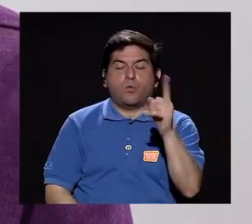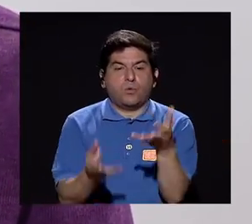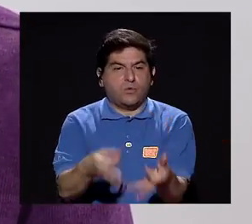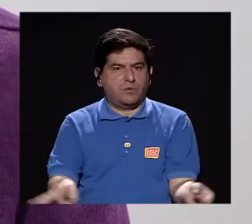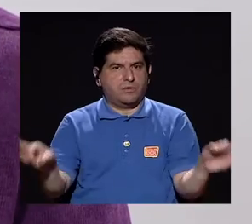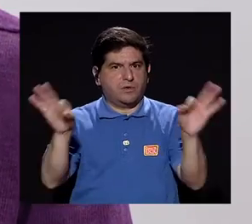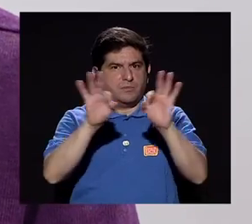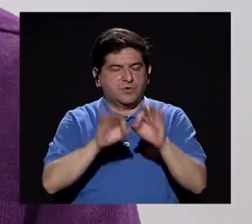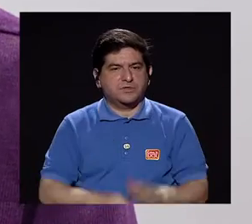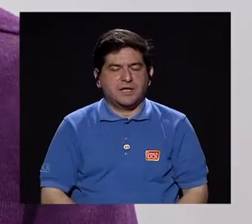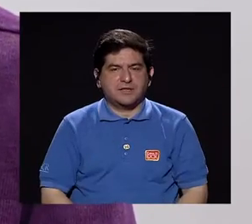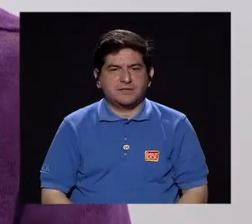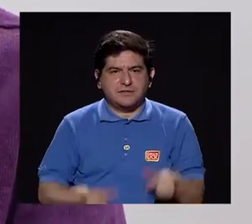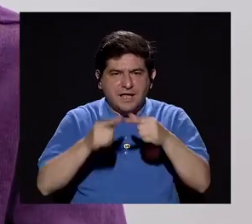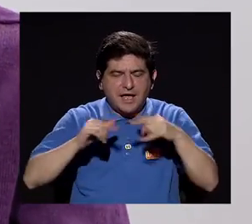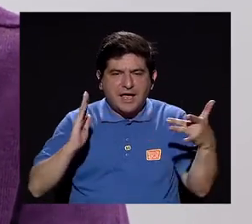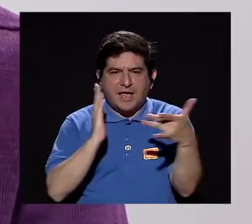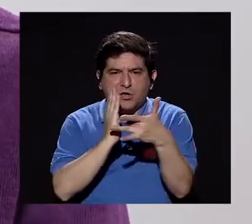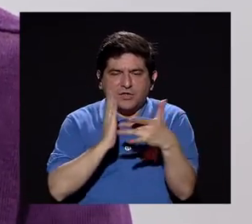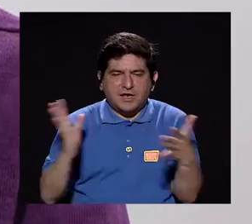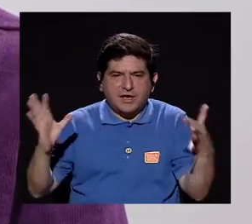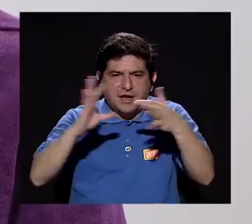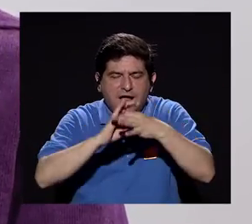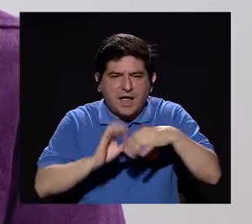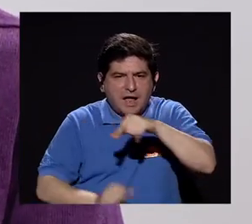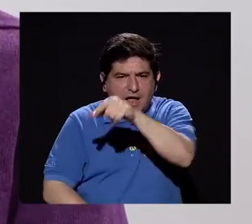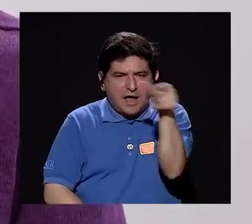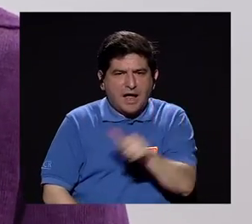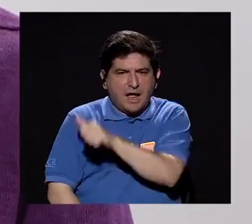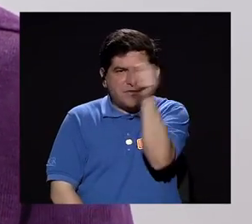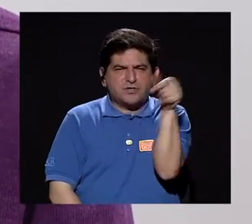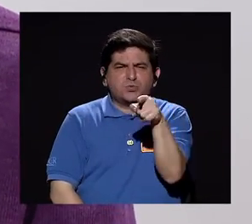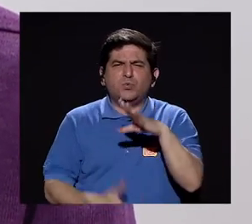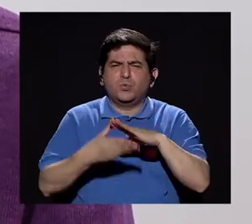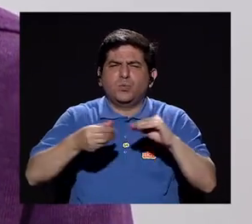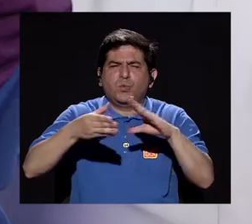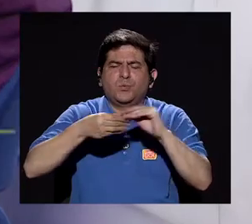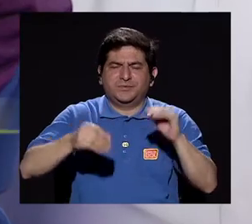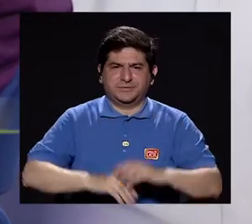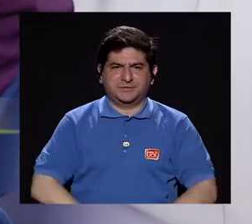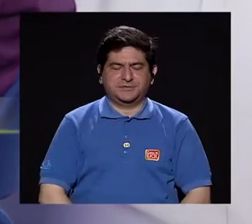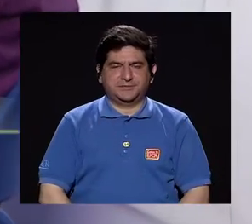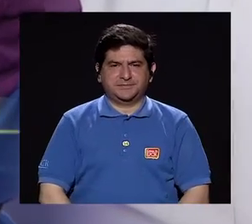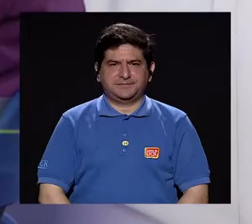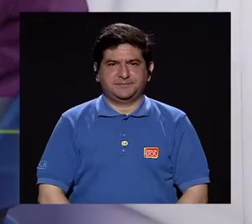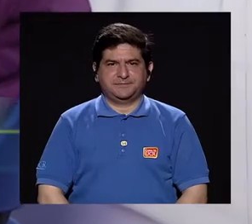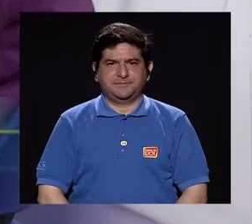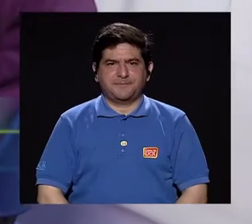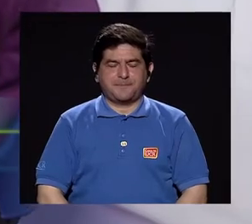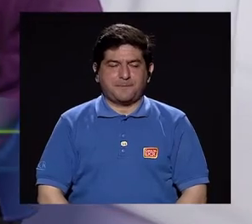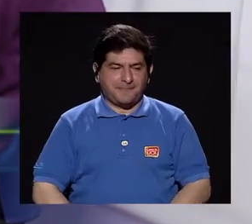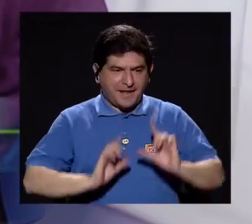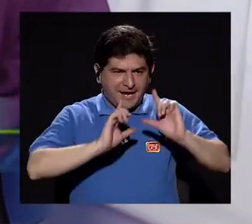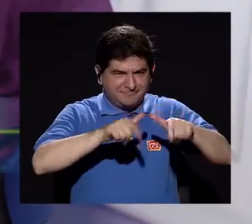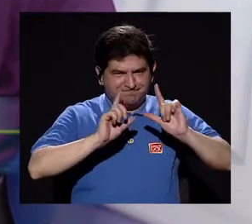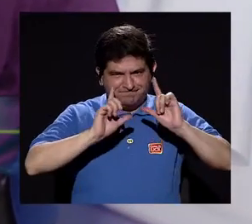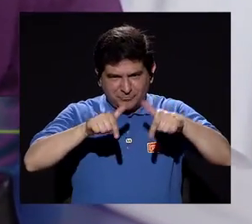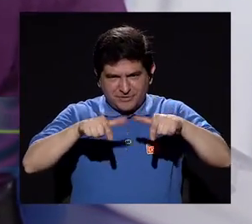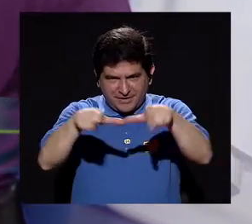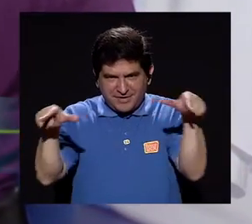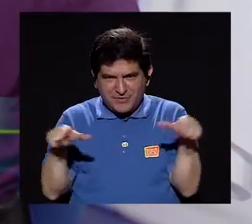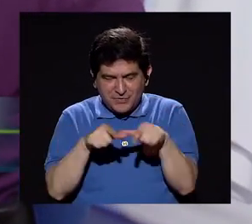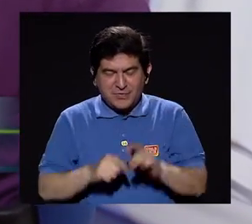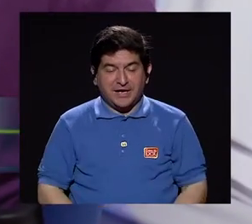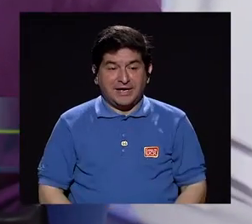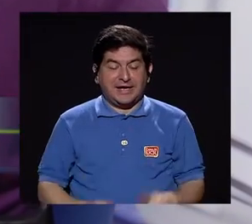muy importante el de geotecnia relacionado con resultó coméntenos al respecto sí bueno en los rellenos sanitarios son